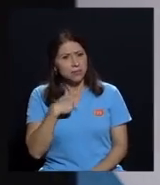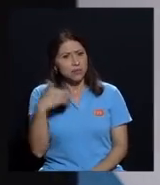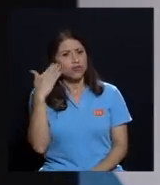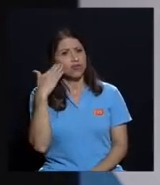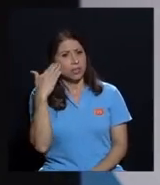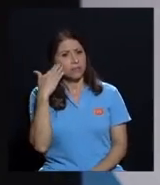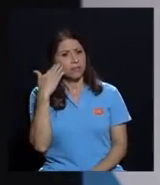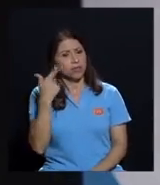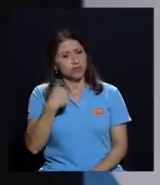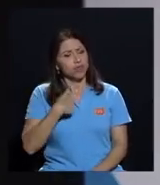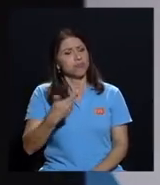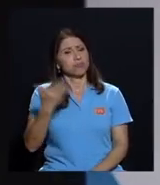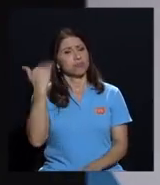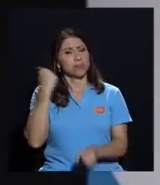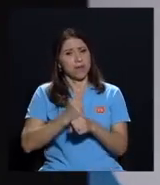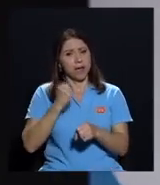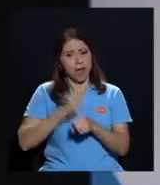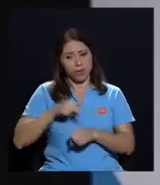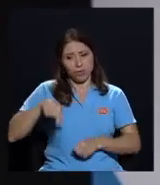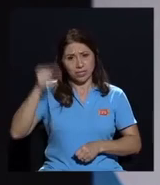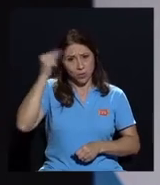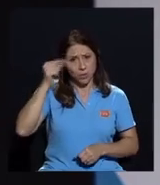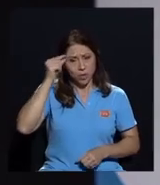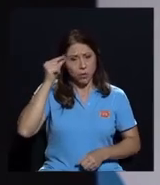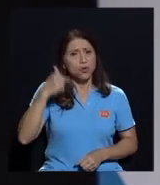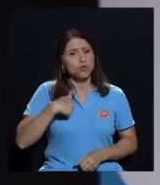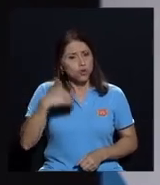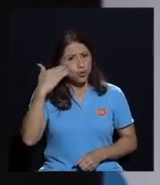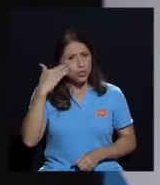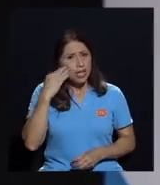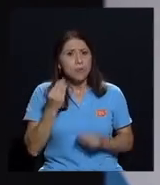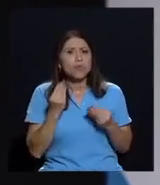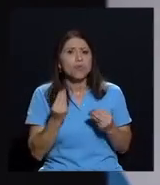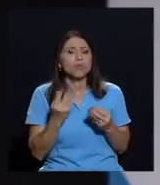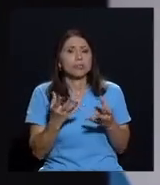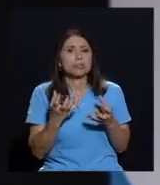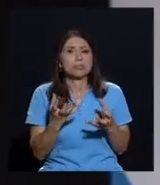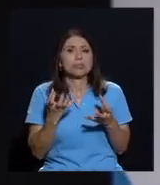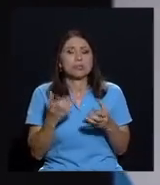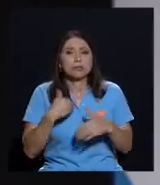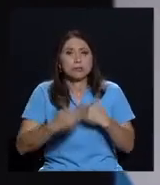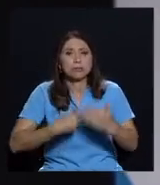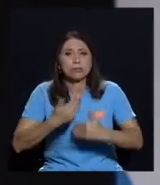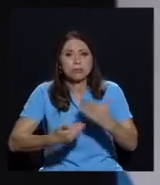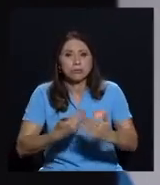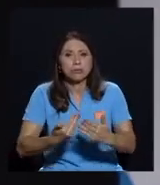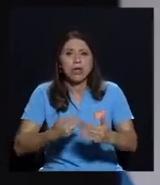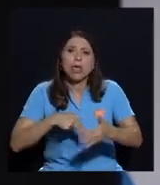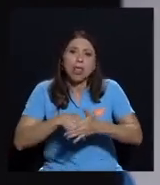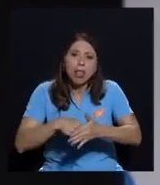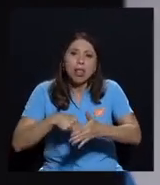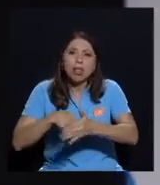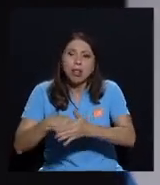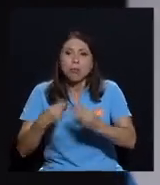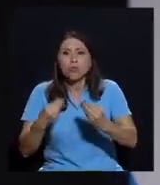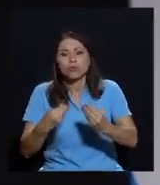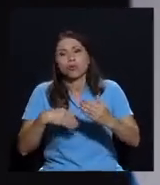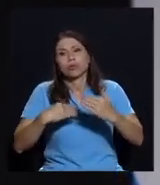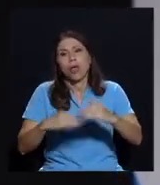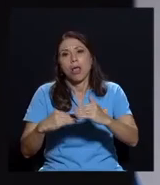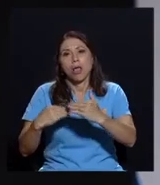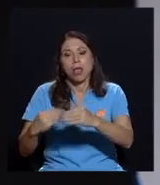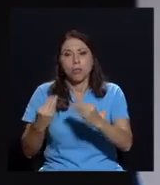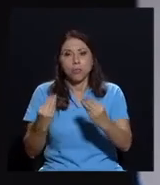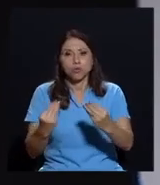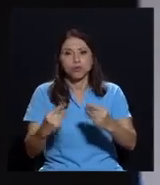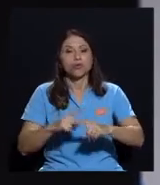por haber trabajado en esta administración que es mucho lo que se desea llevar adelante esos son muchos las trabas y muchos los obstáculos pero